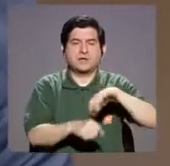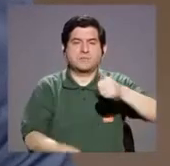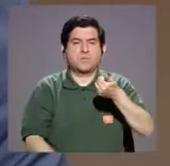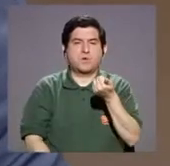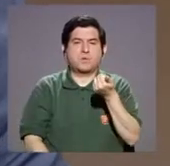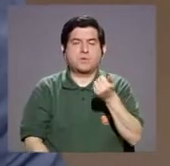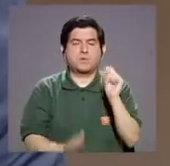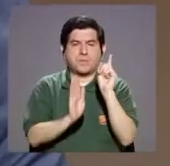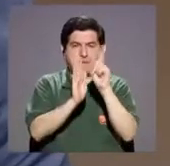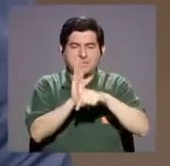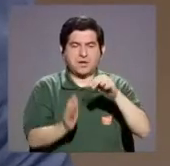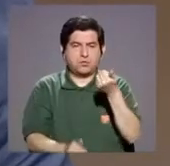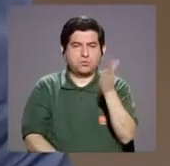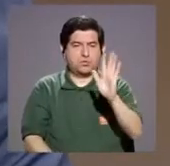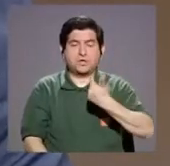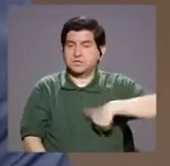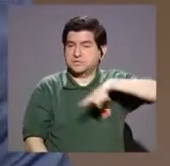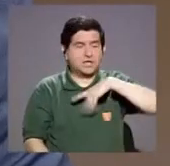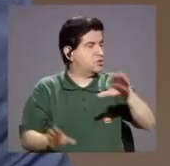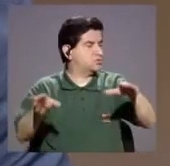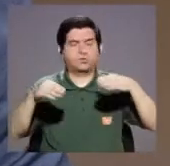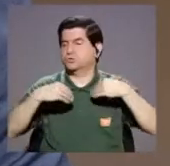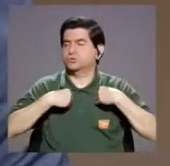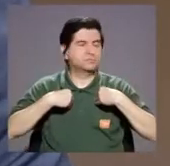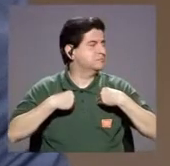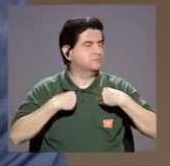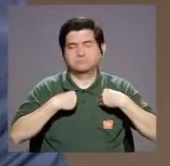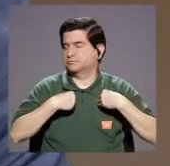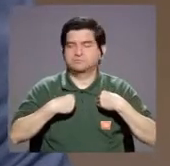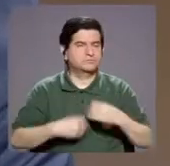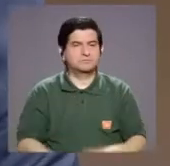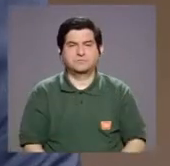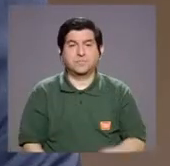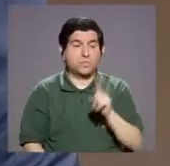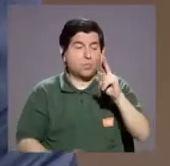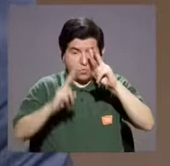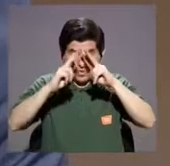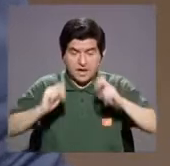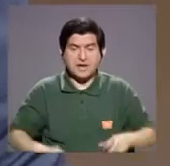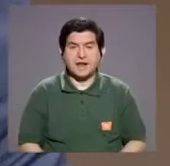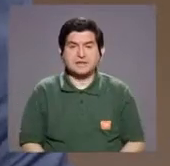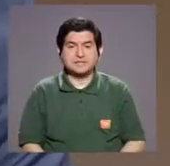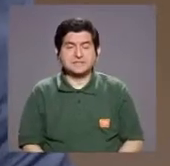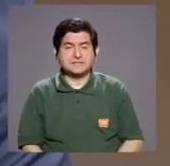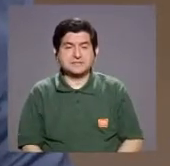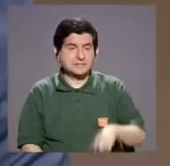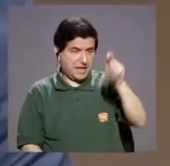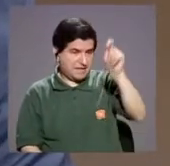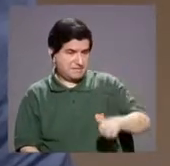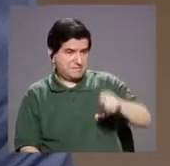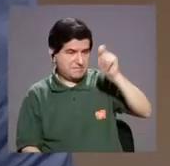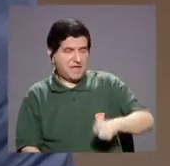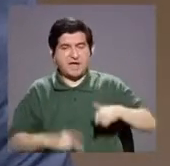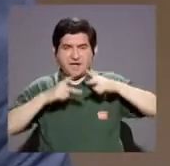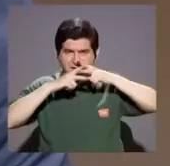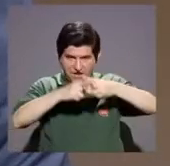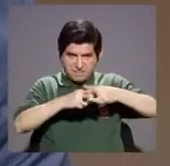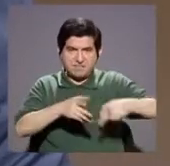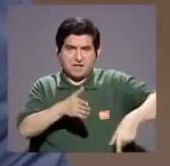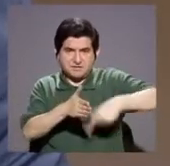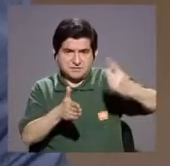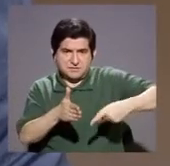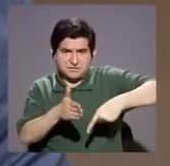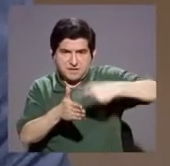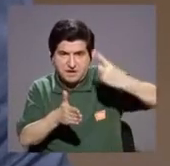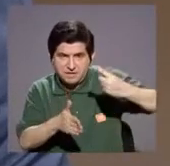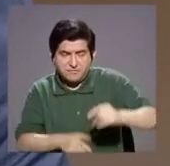cosa que no aceptamos hicimos un análisis sobre las tarjetas de crédito y como muchas veces